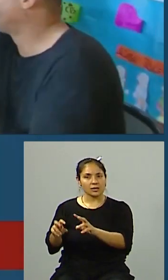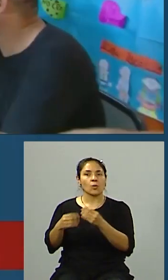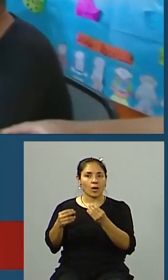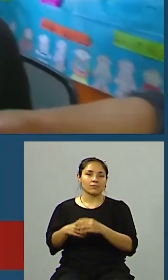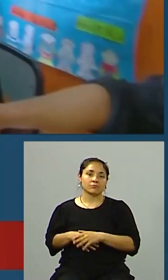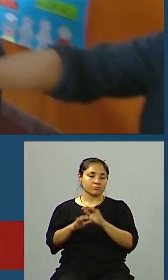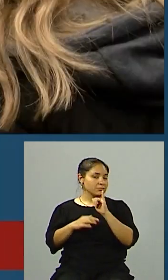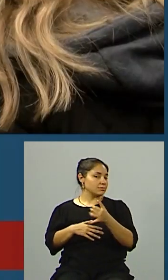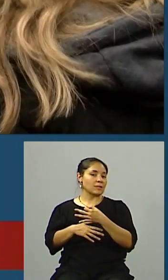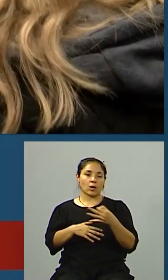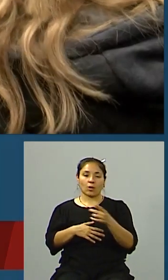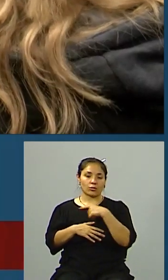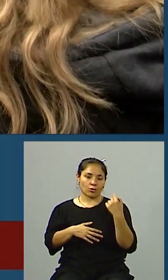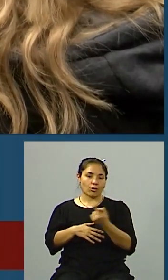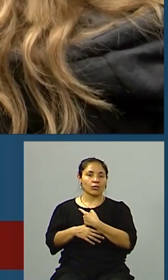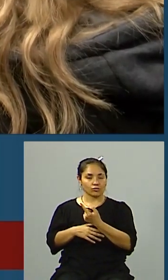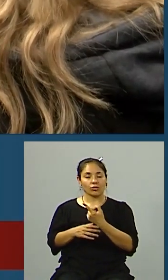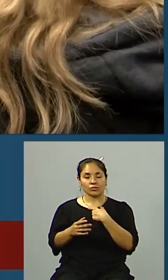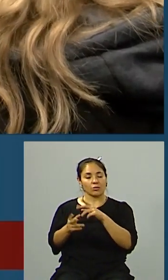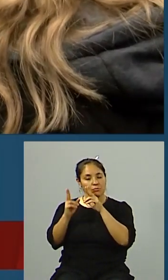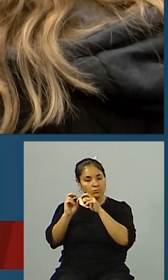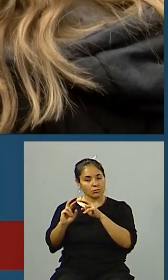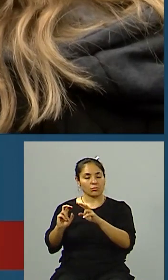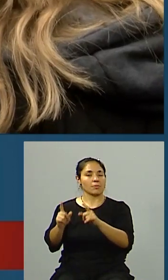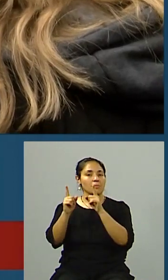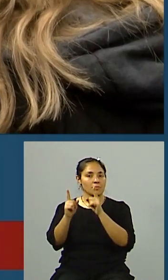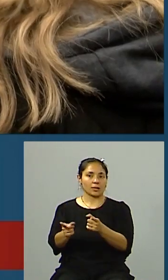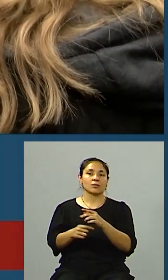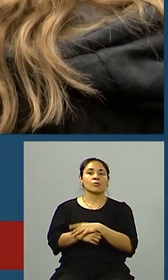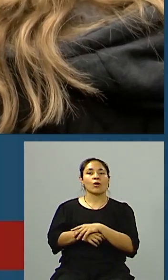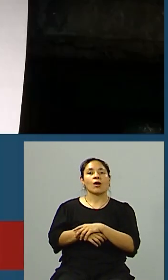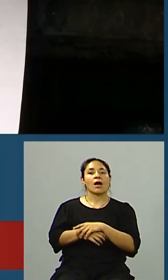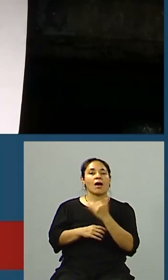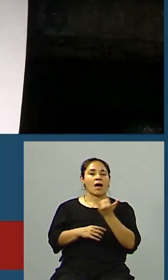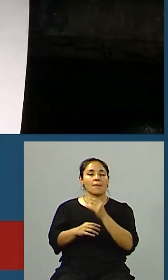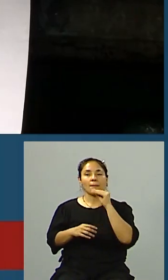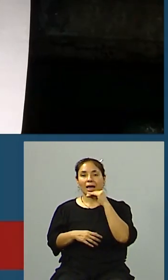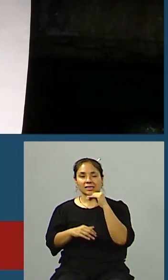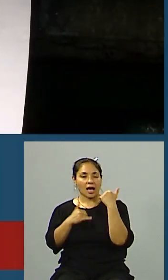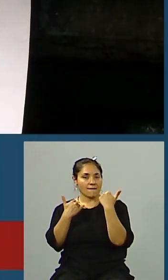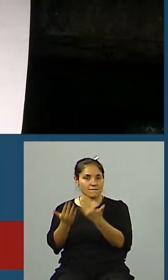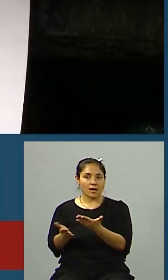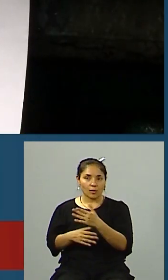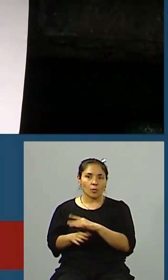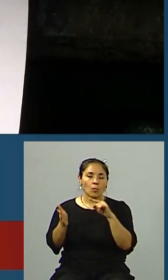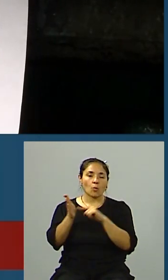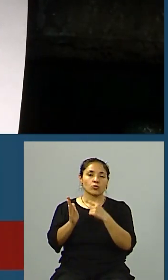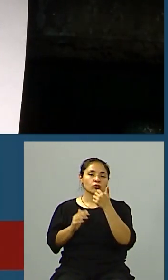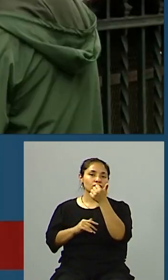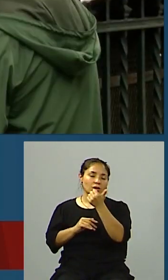estamos viendo, un resultado de la elección general que marcó una diferencia a favor de Massa de un poco más de 6